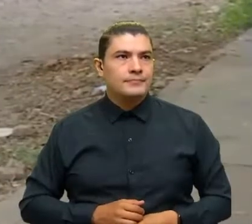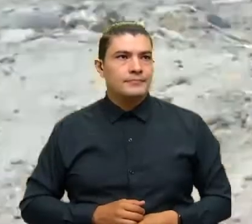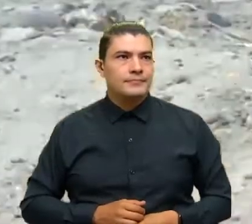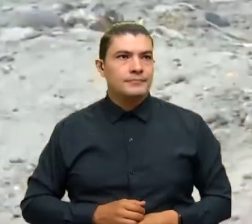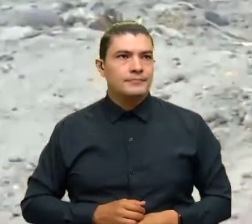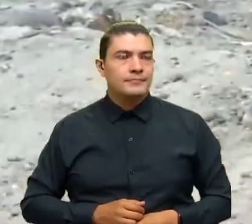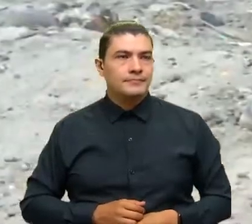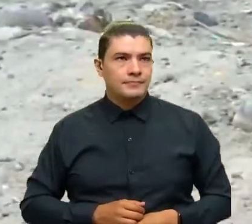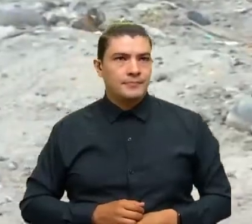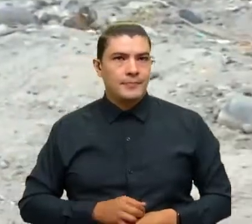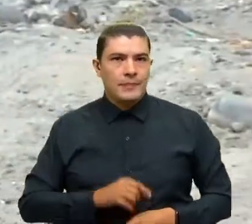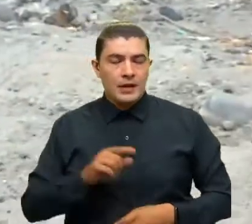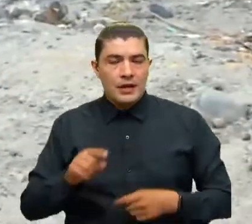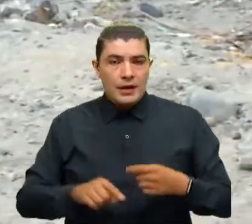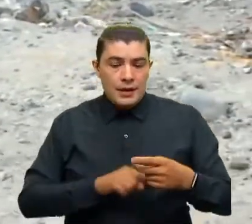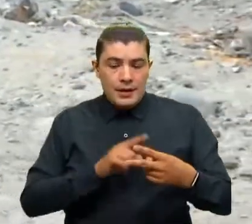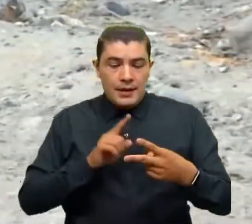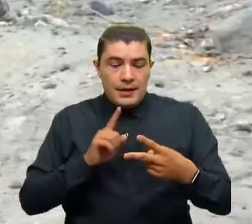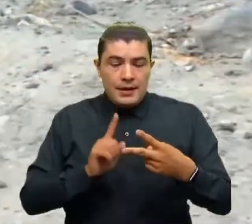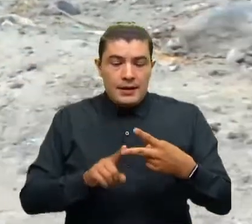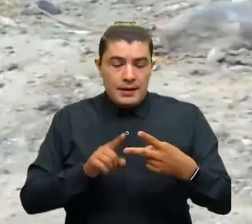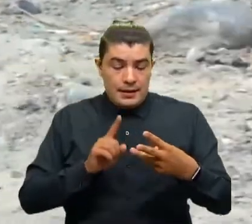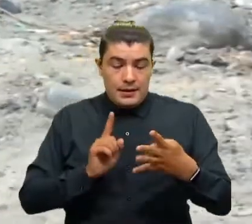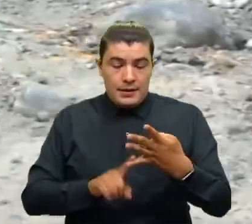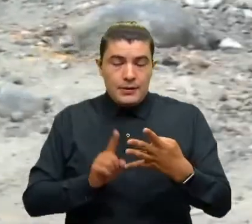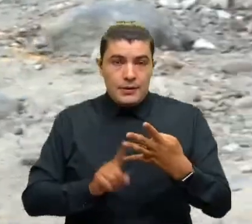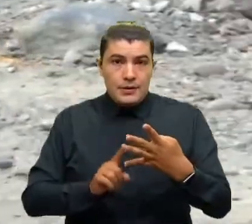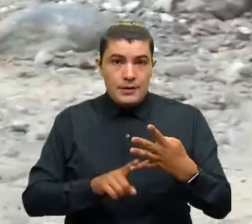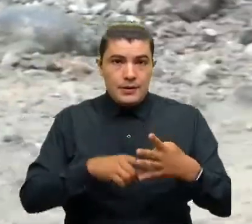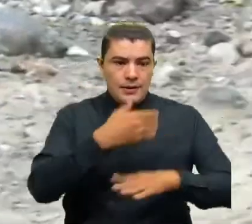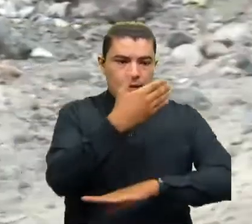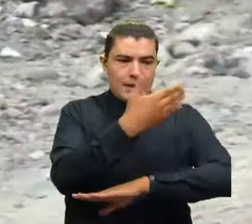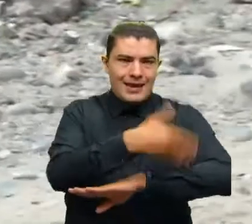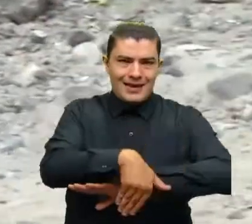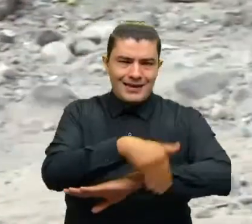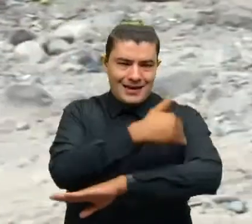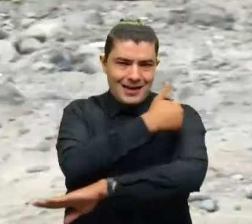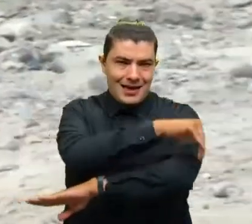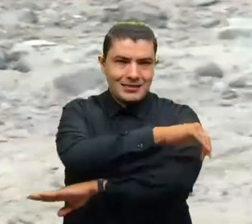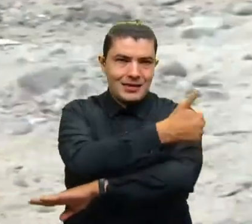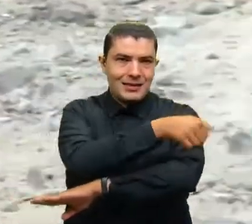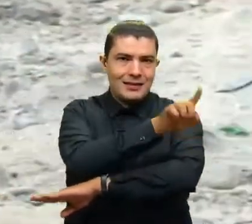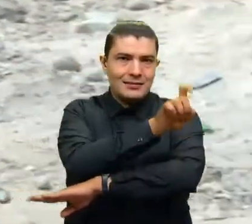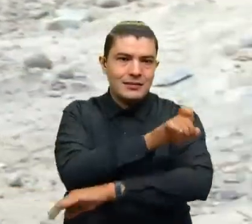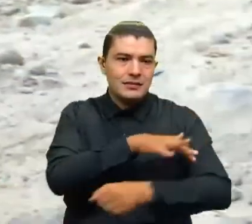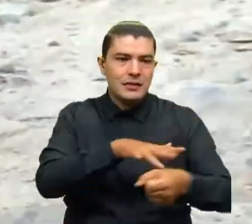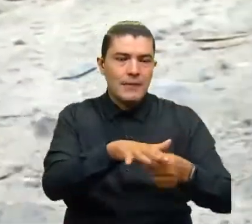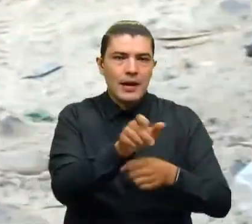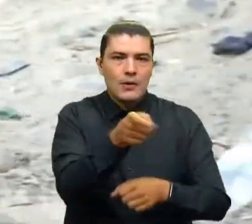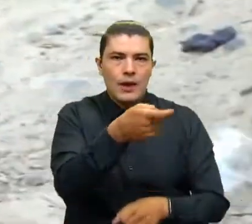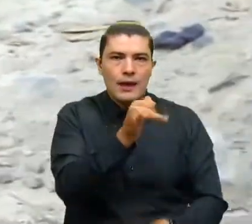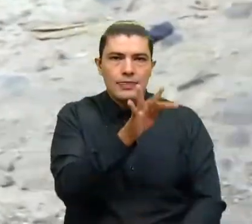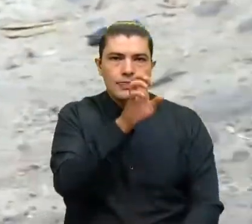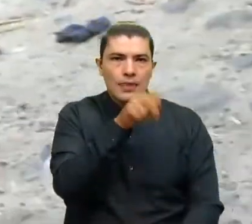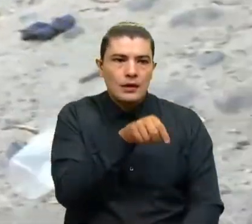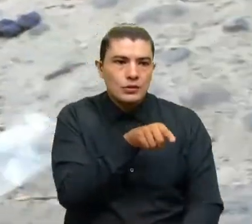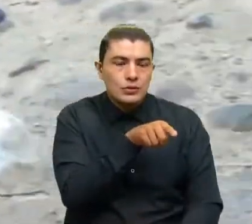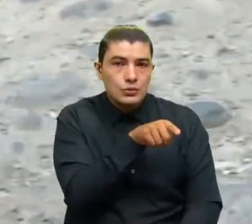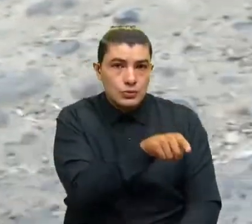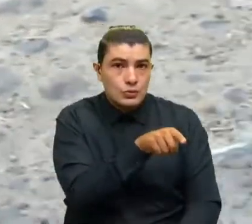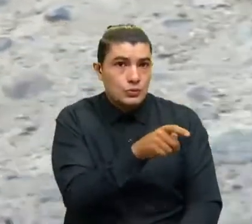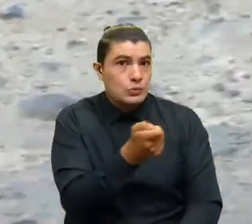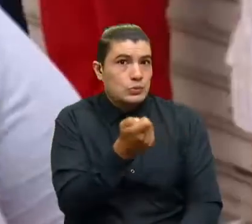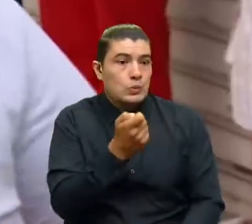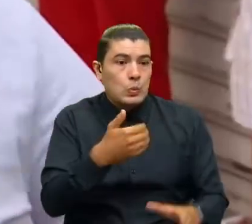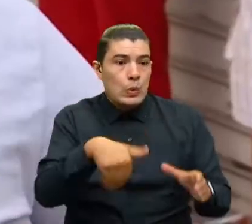la... El segundo lugar es para la calle 16 del barrio Gaitán, una vía que está a punto de quedar desconectada por los huecos.